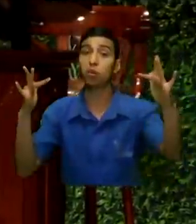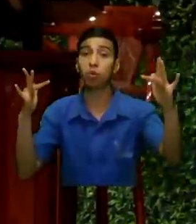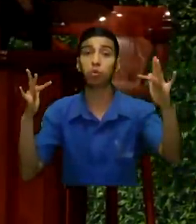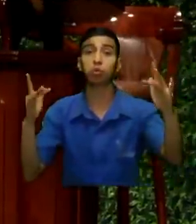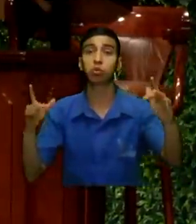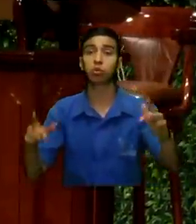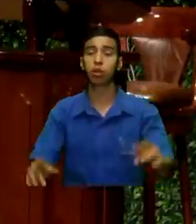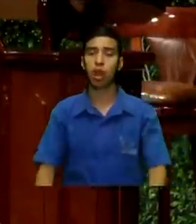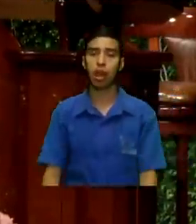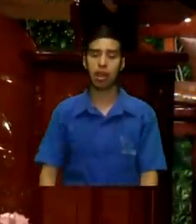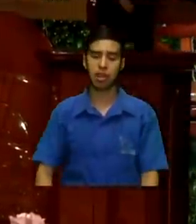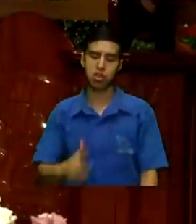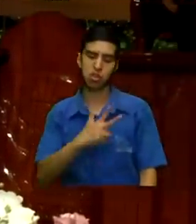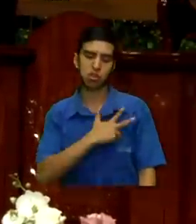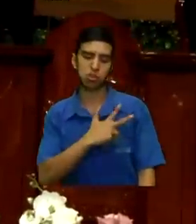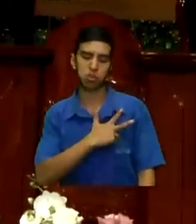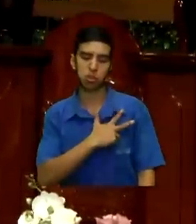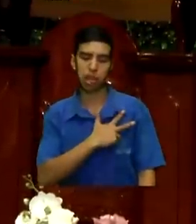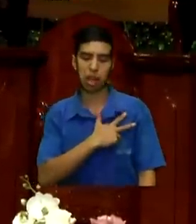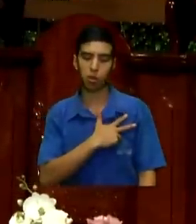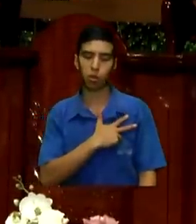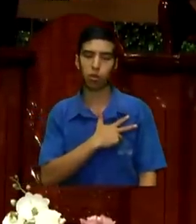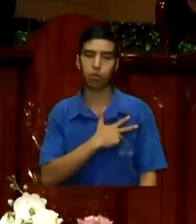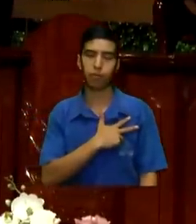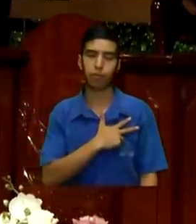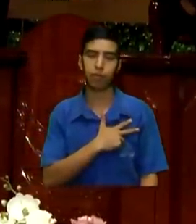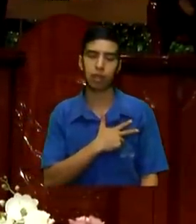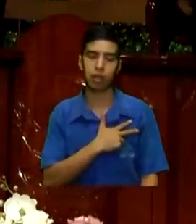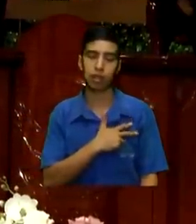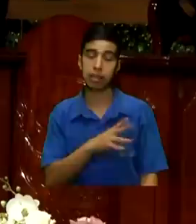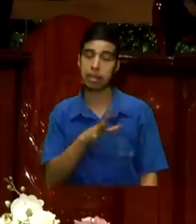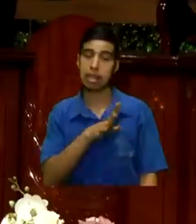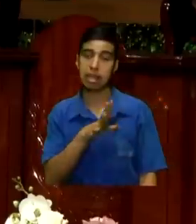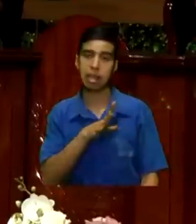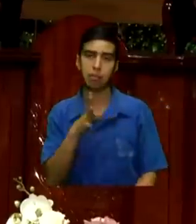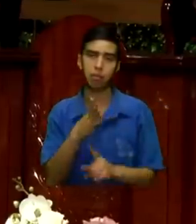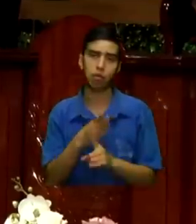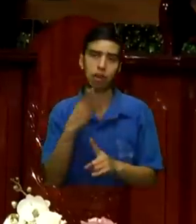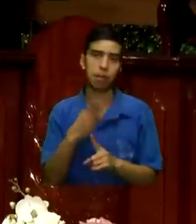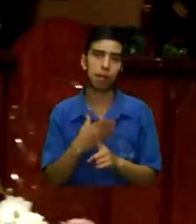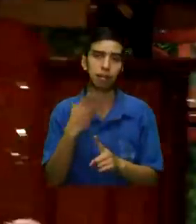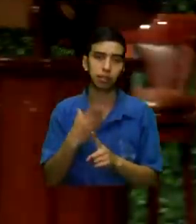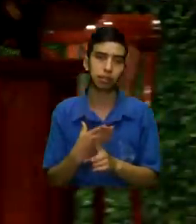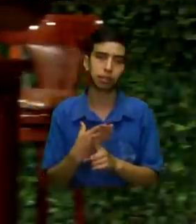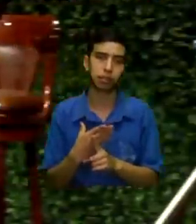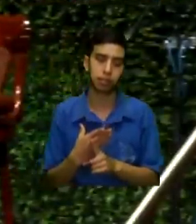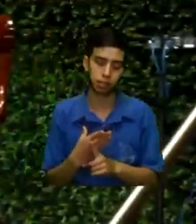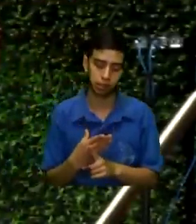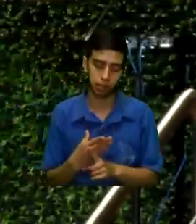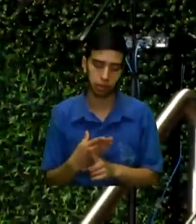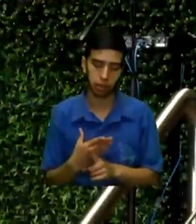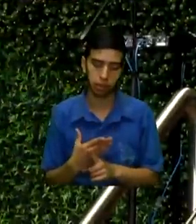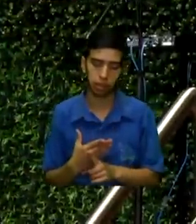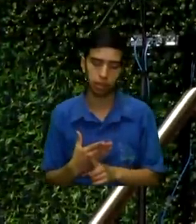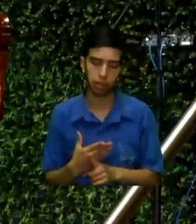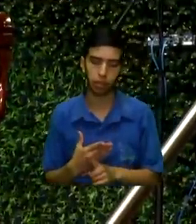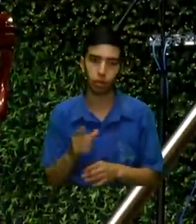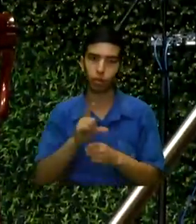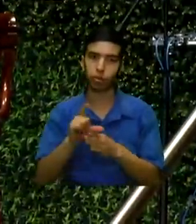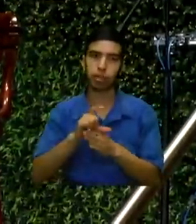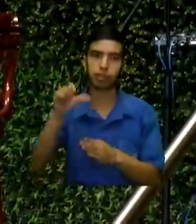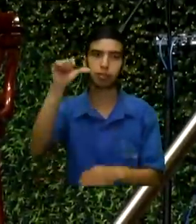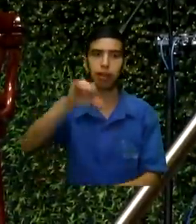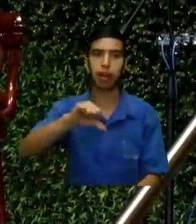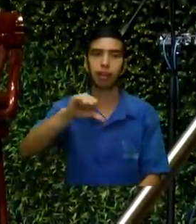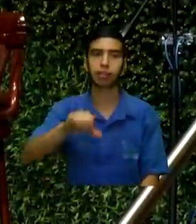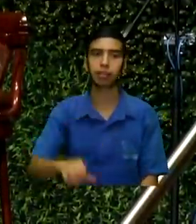se enreda en los negocios de la vida con tal de agradar. Hermanos, ¿por qué no está saliendo esto en